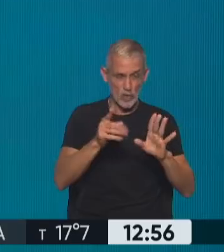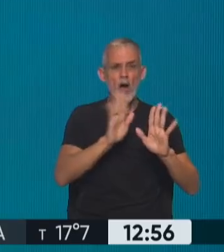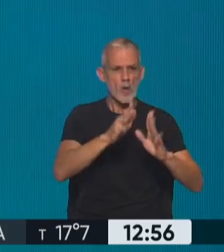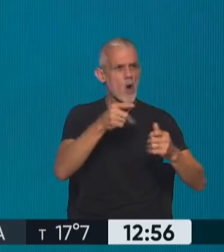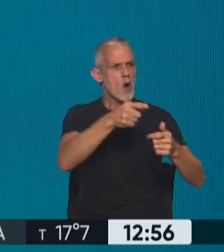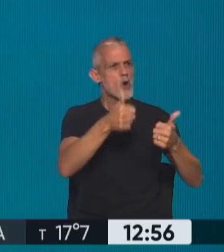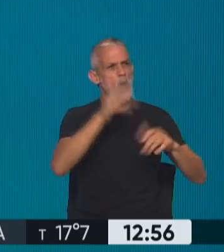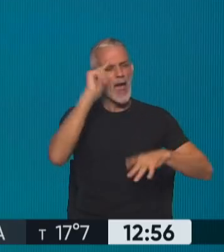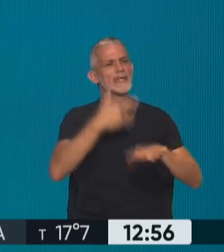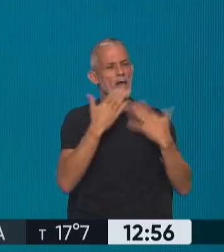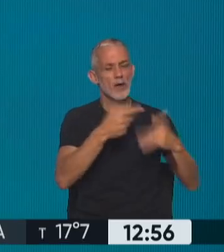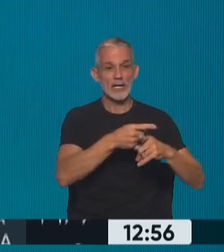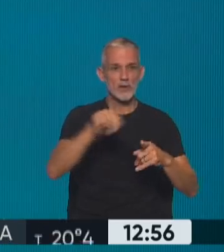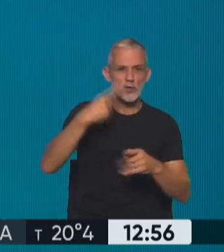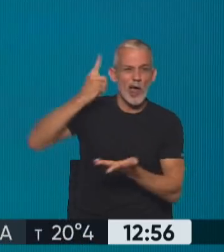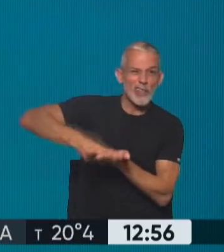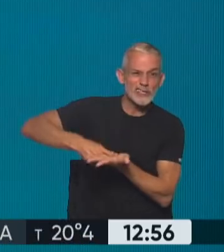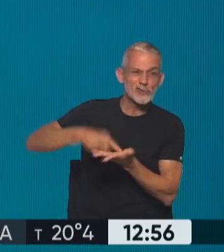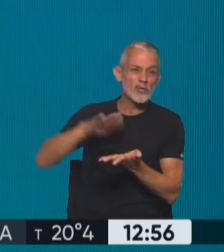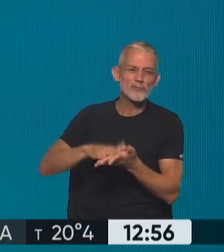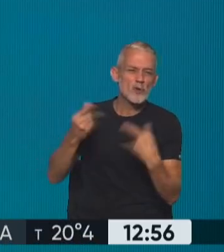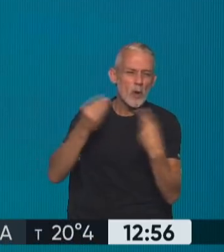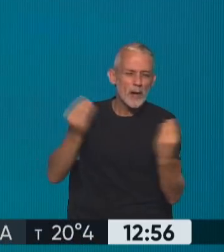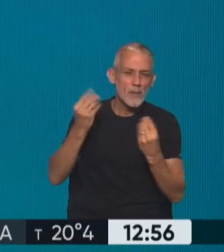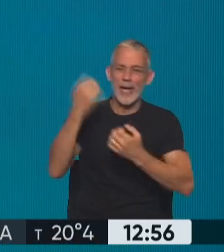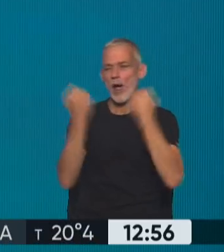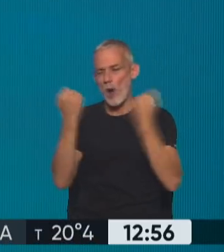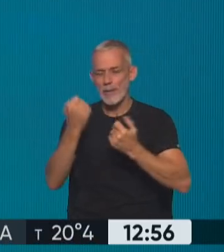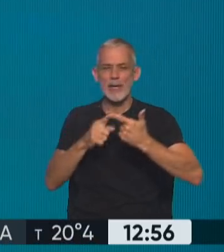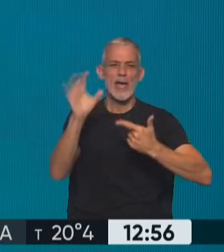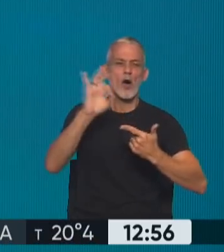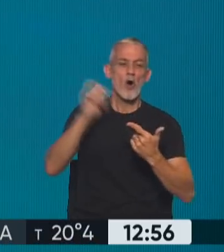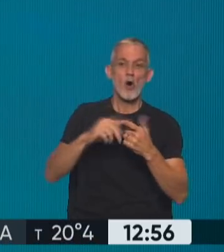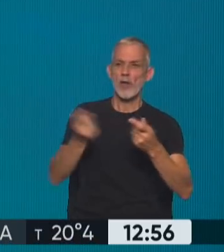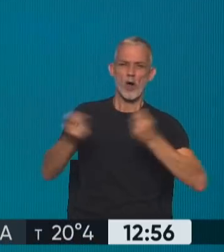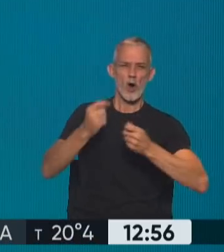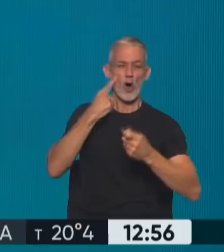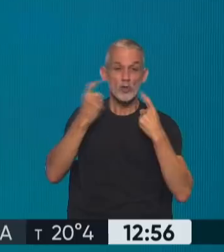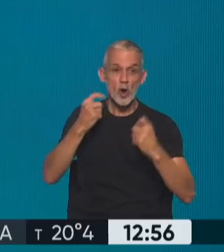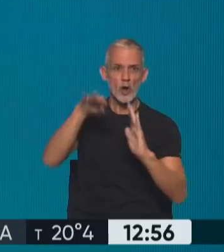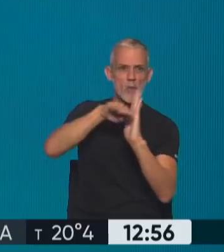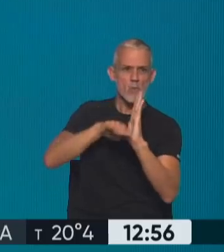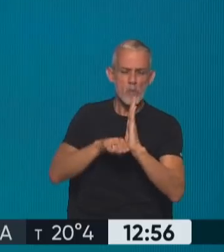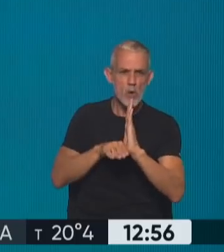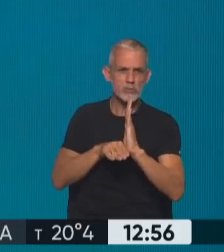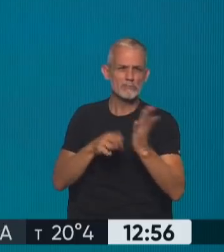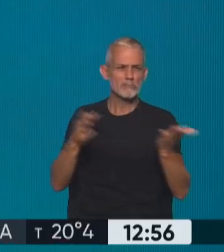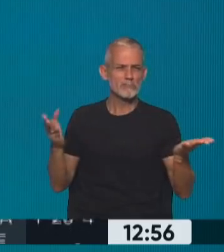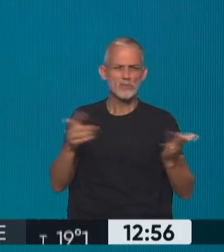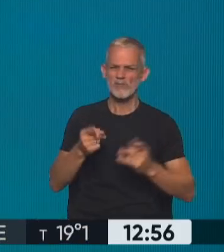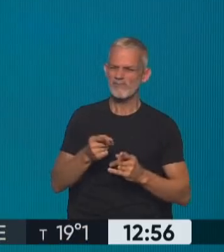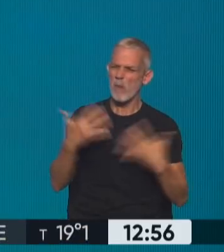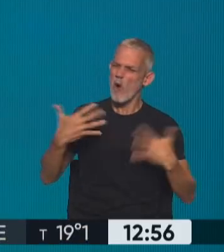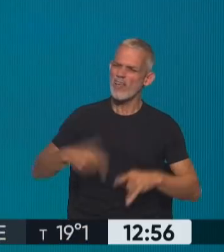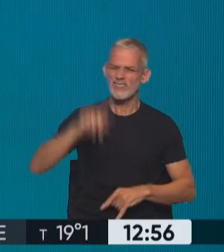tomar decisiones o adoptar decisiones en materia económica, de controles, de regulaciones, sea